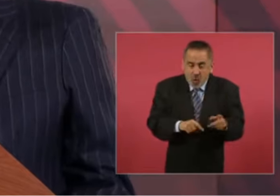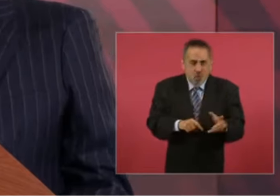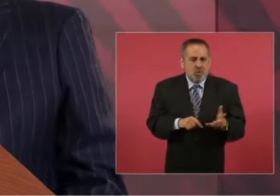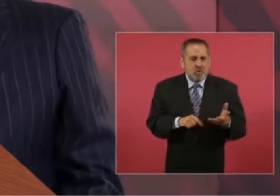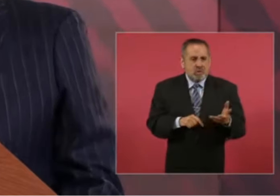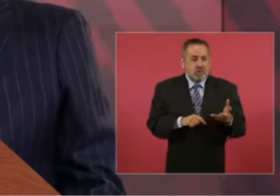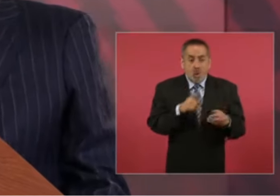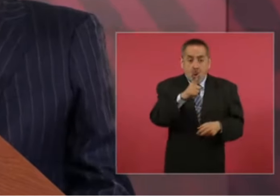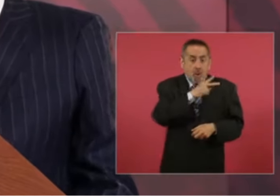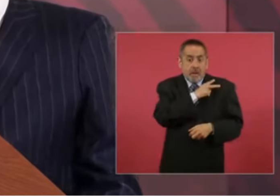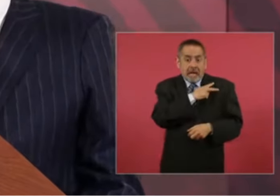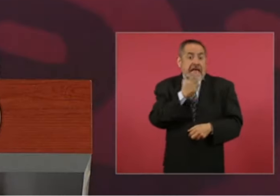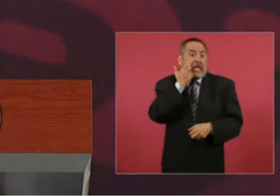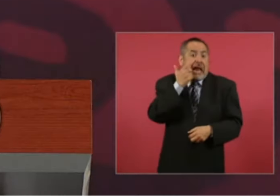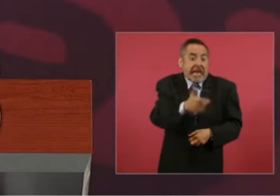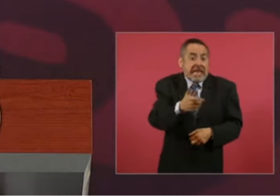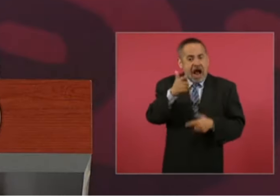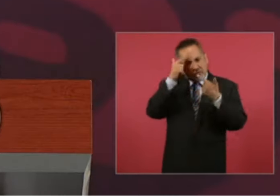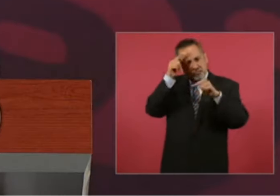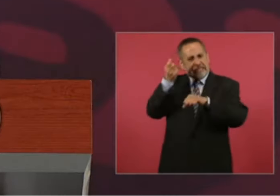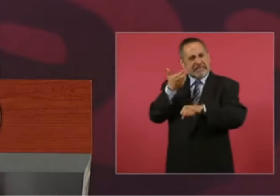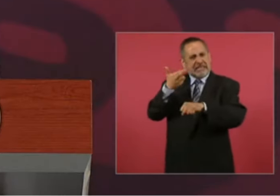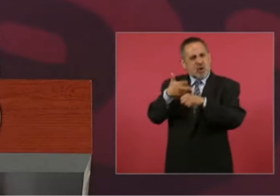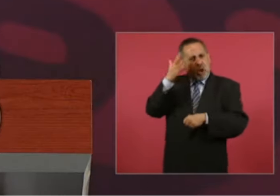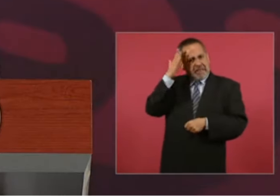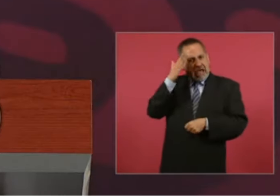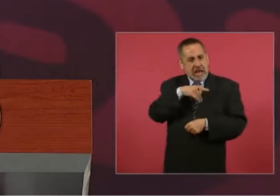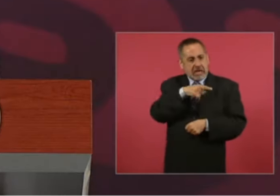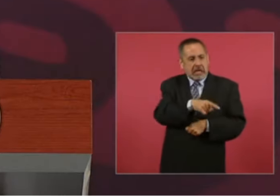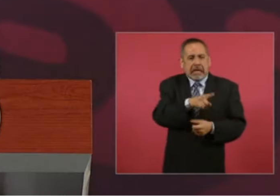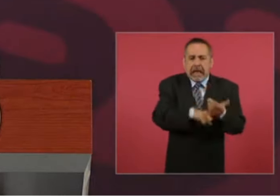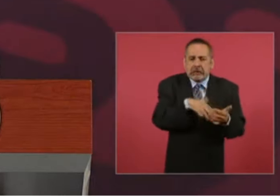un aspirante a secretario de Marina.